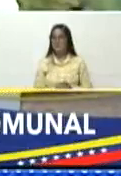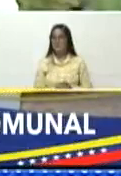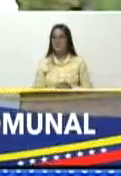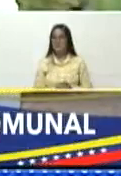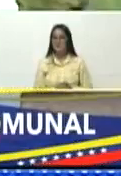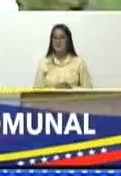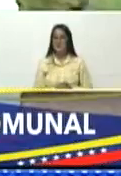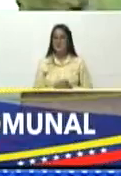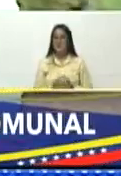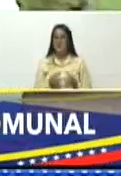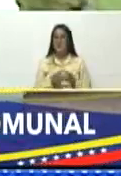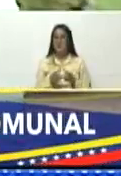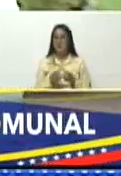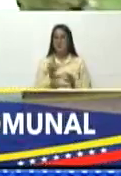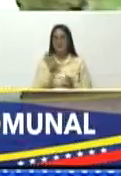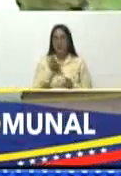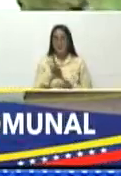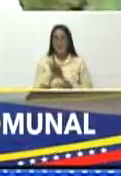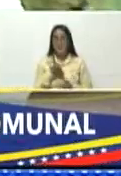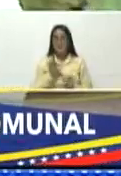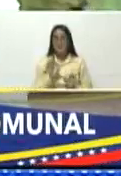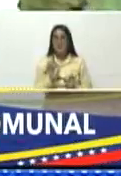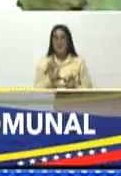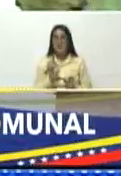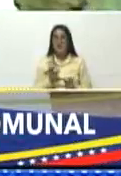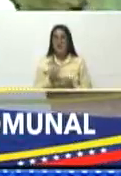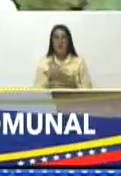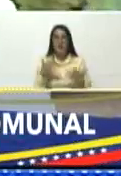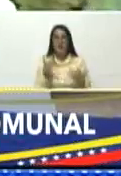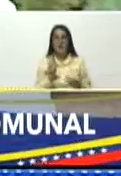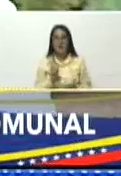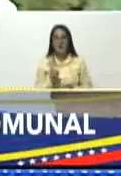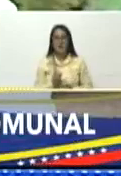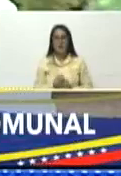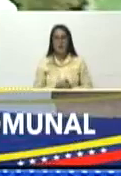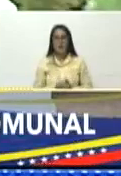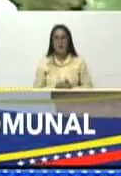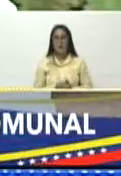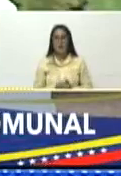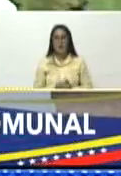con un capital semilla, no es tan grande, arriaza.